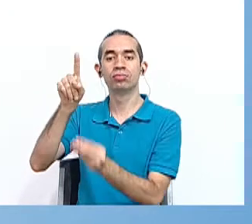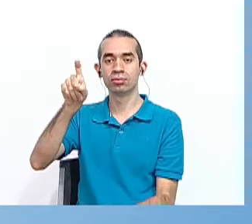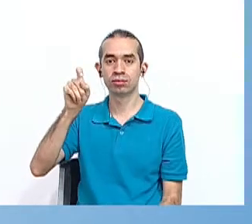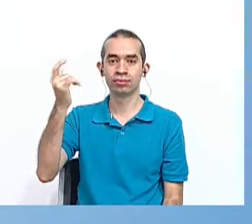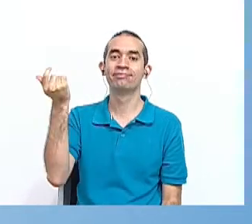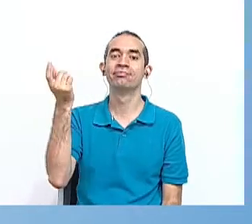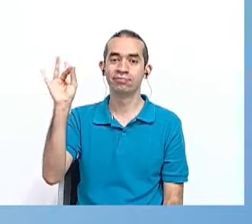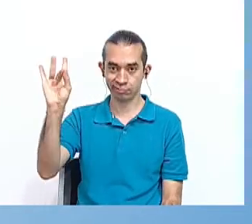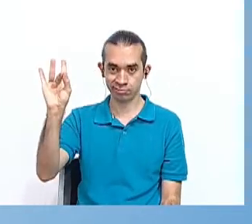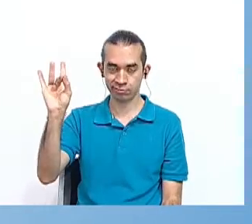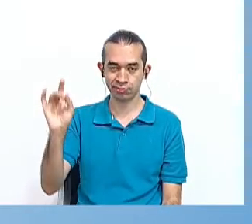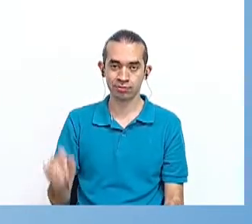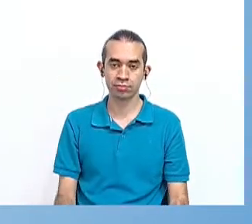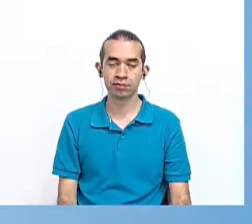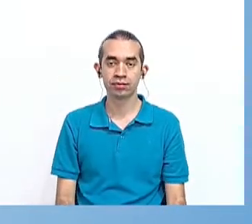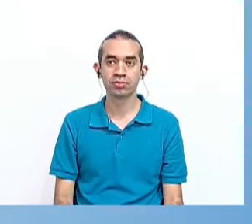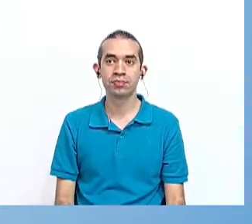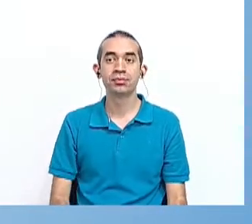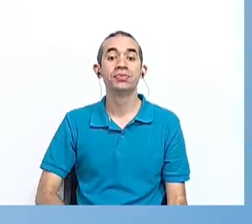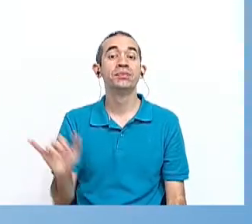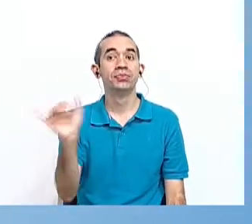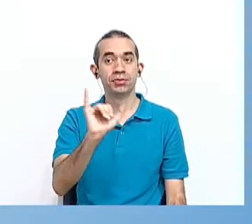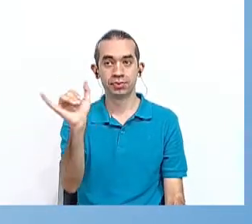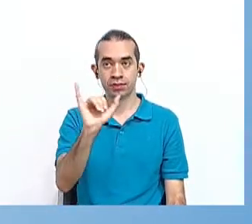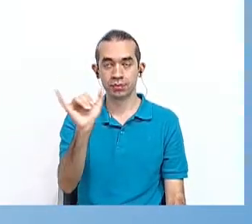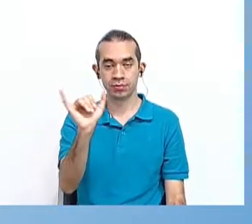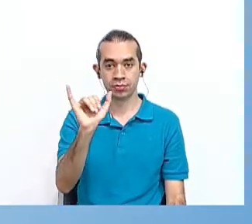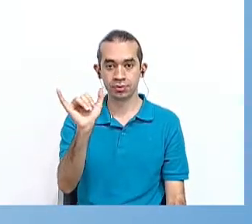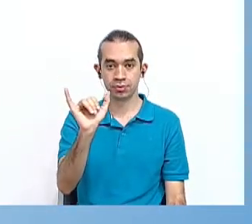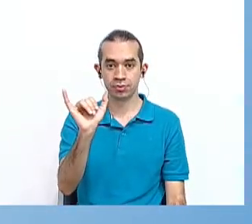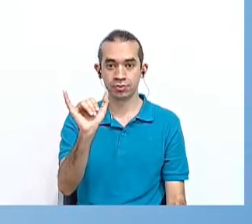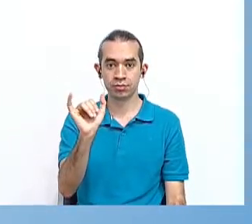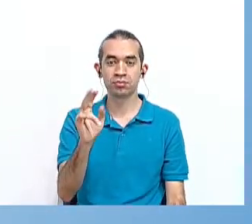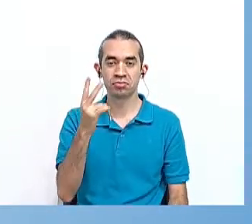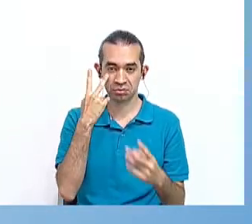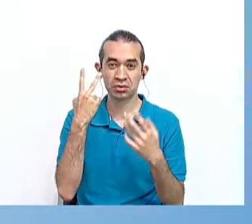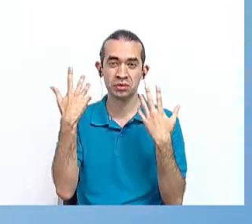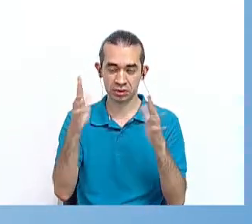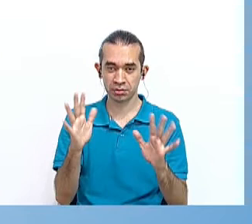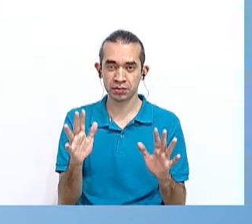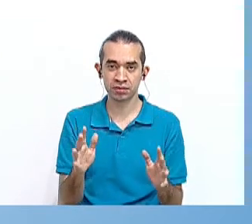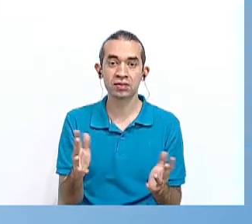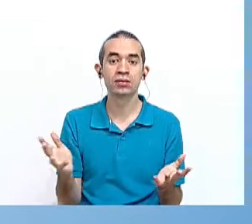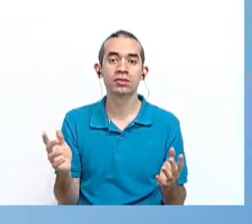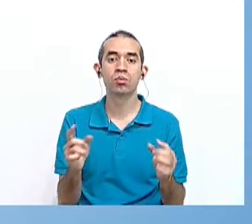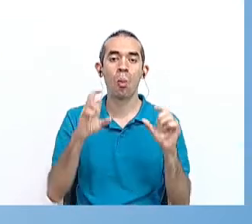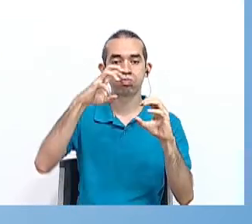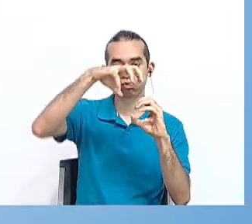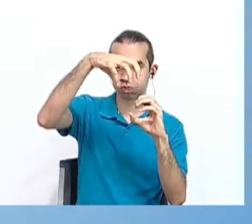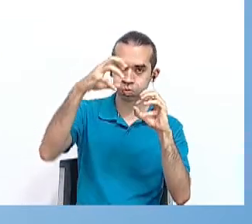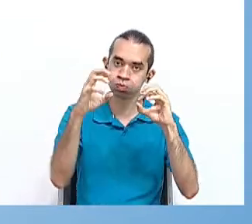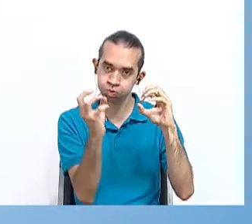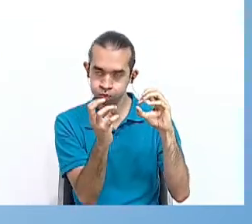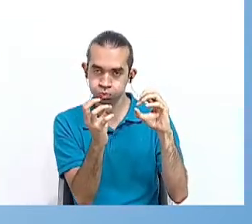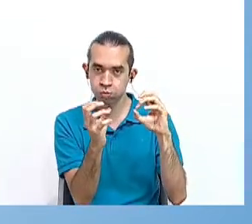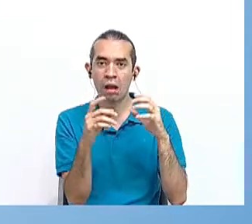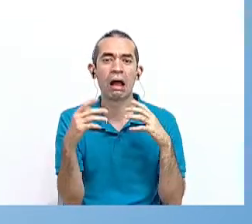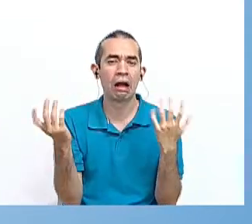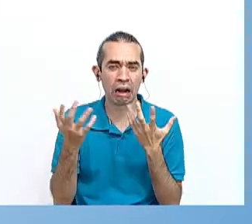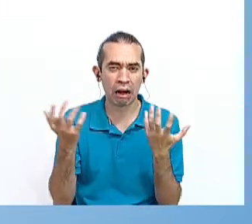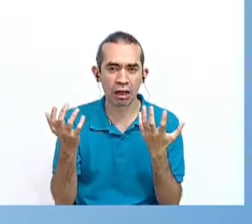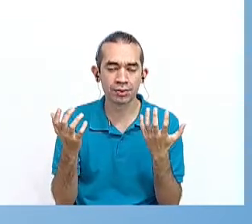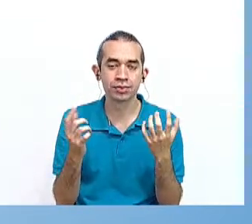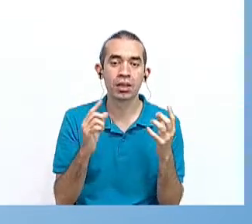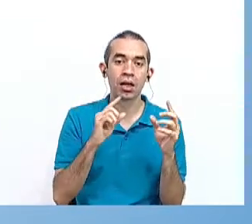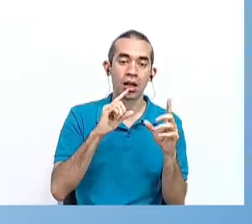118 elementos. Y también, como vimos, tenemos las moléculas, que es la unión